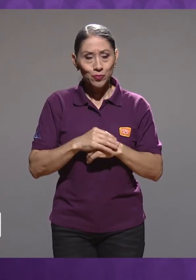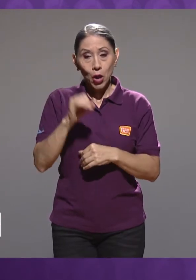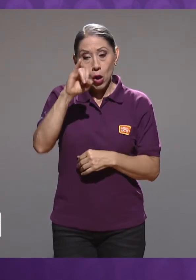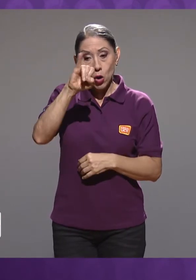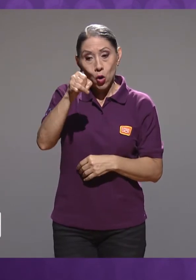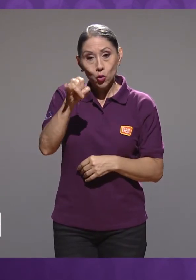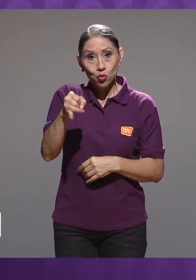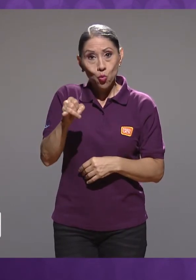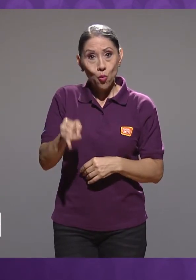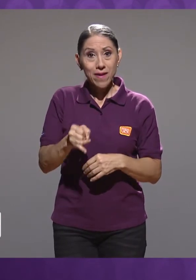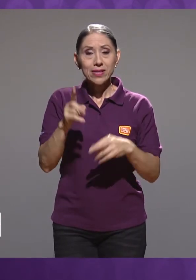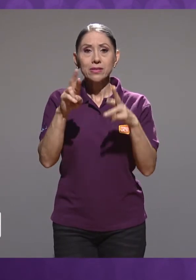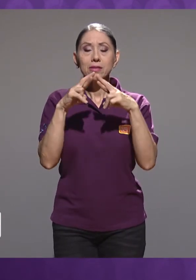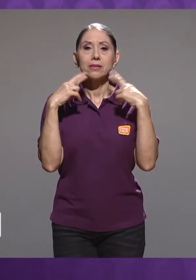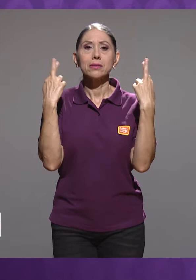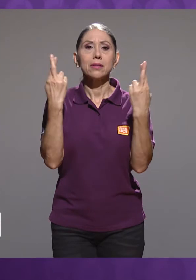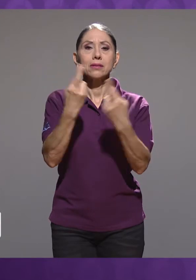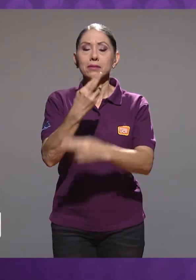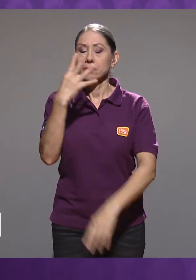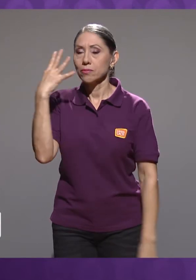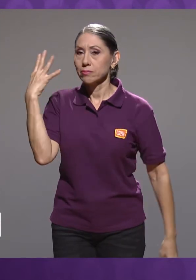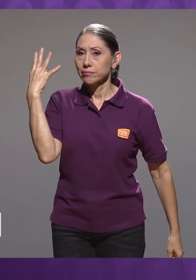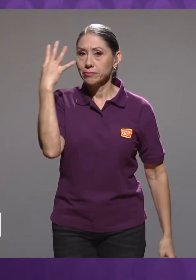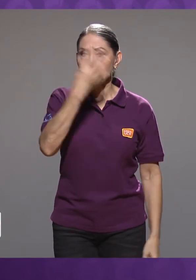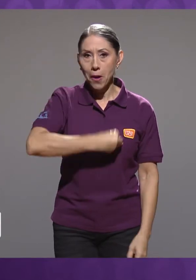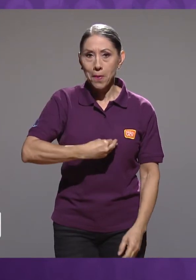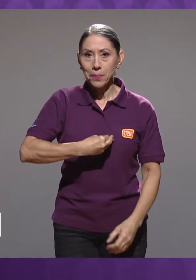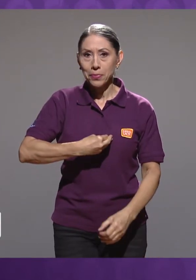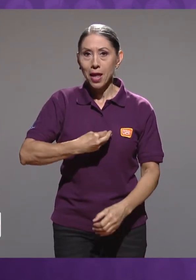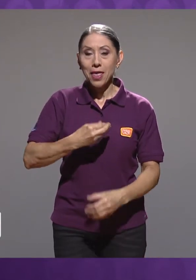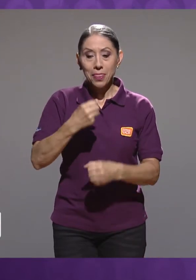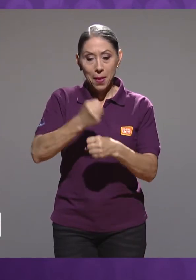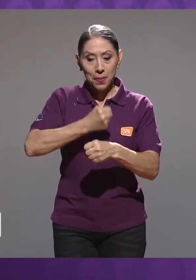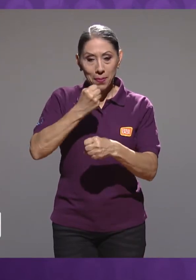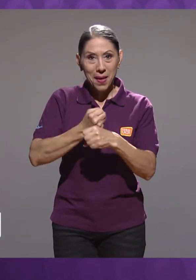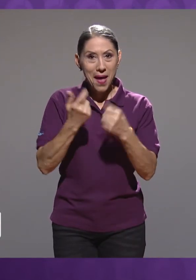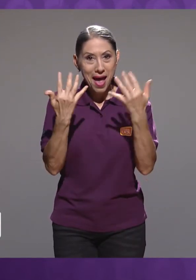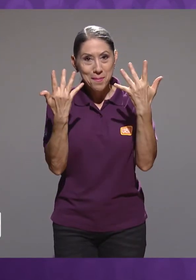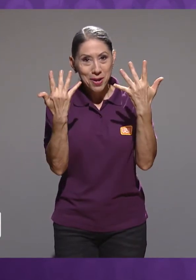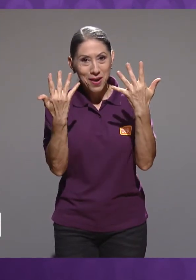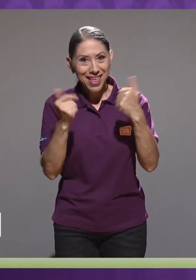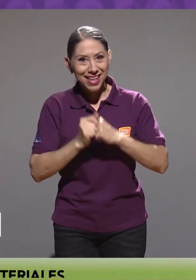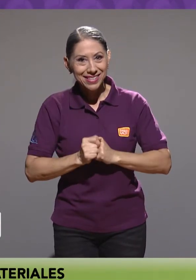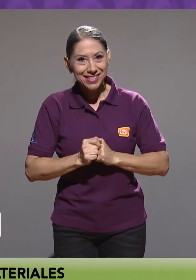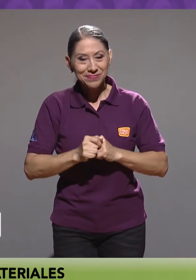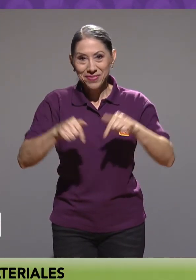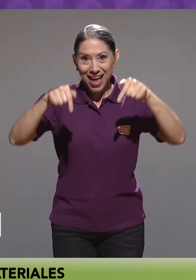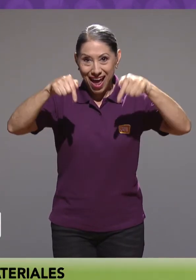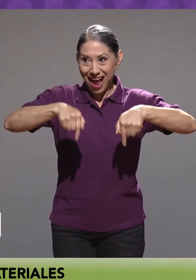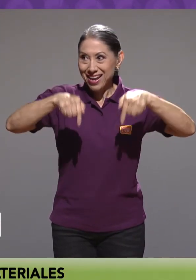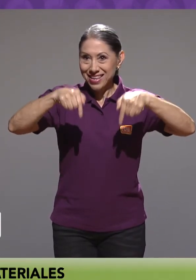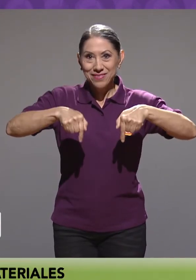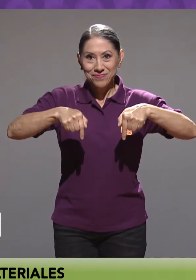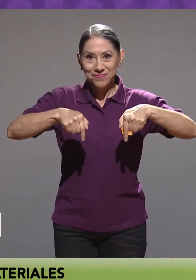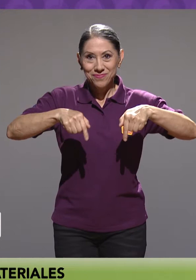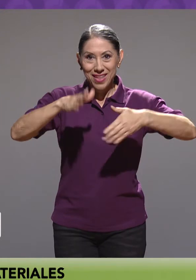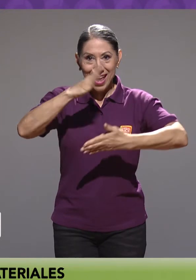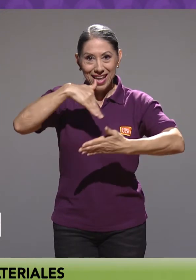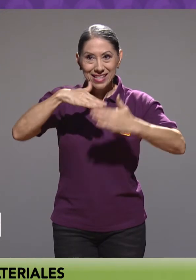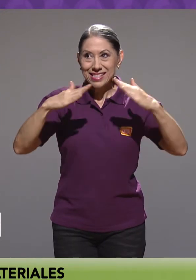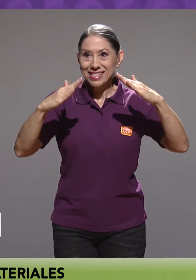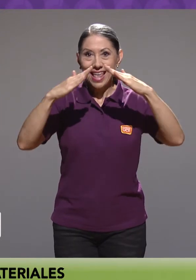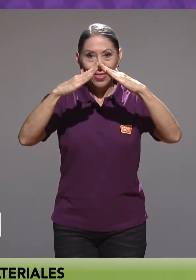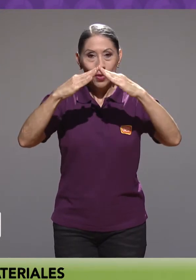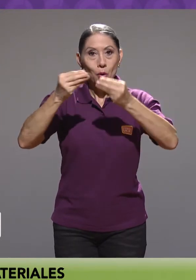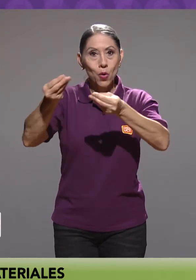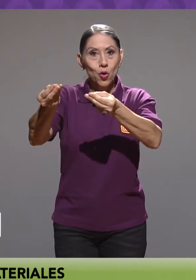cognitivos. Los jueves tenemos una sesión preciosa de manualidades. Aquí en el